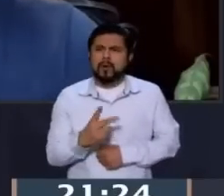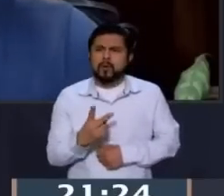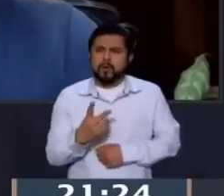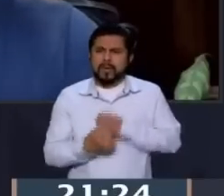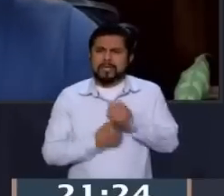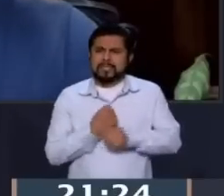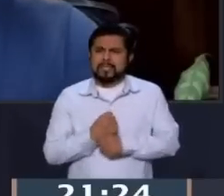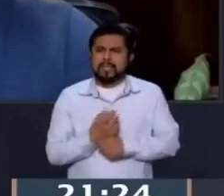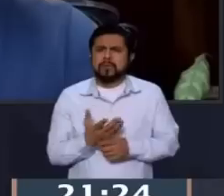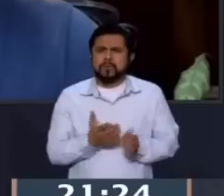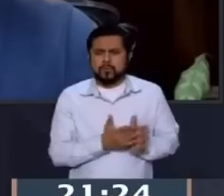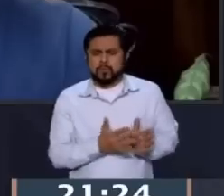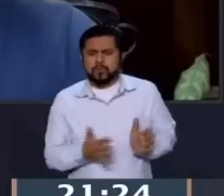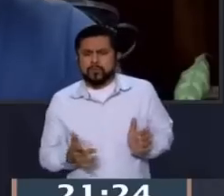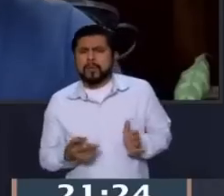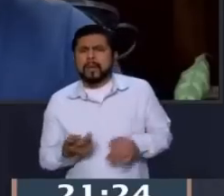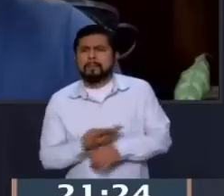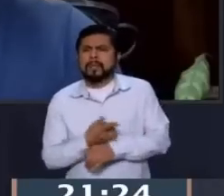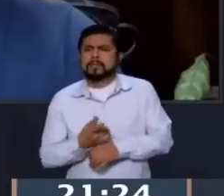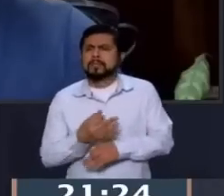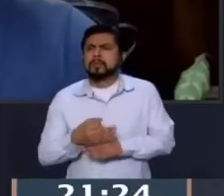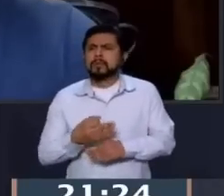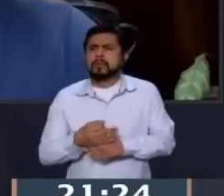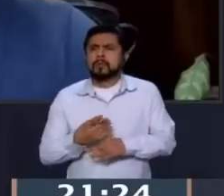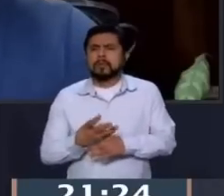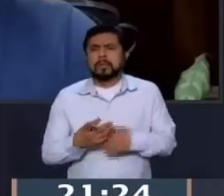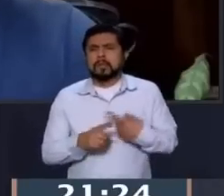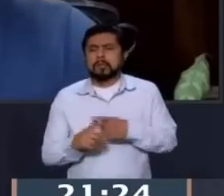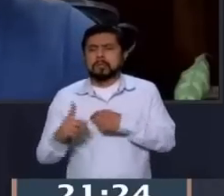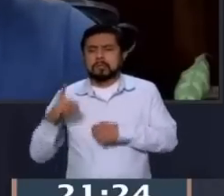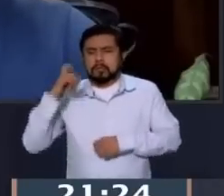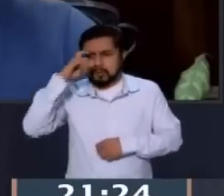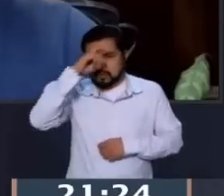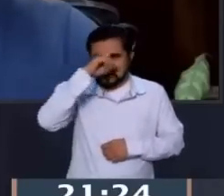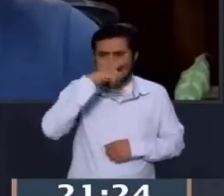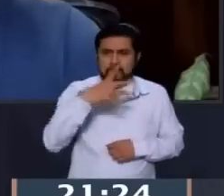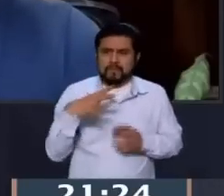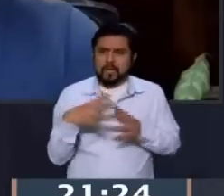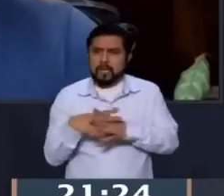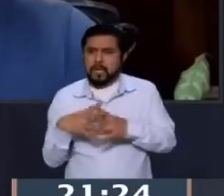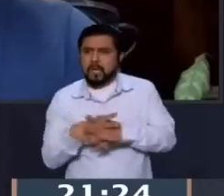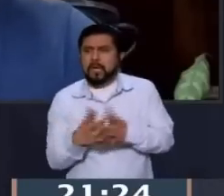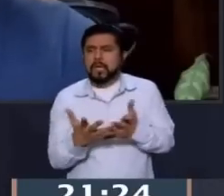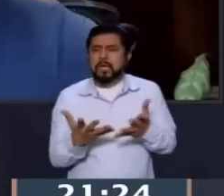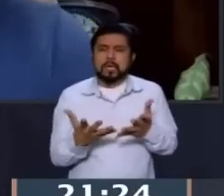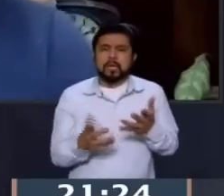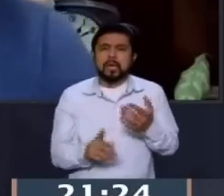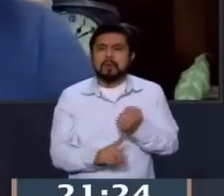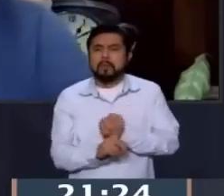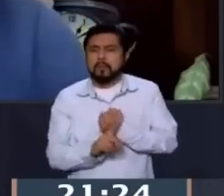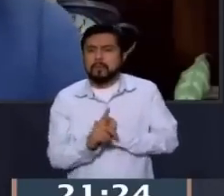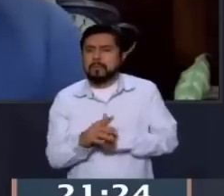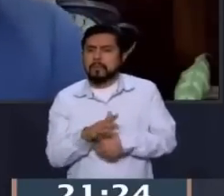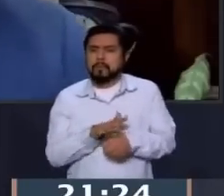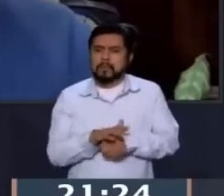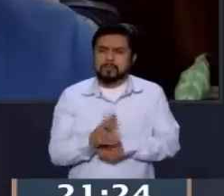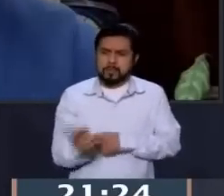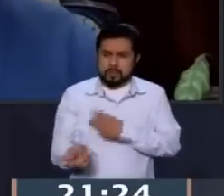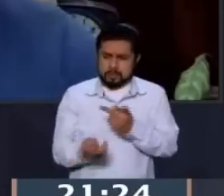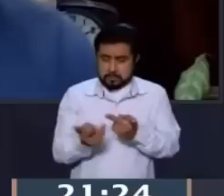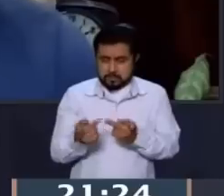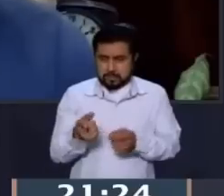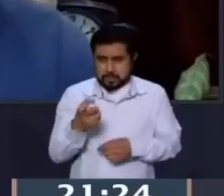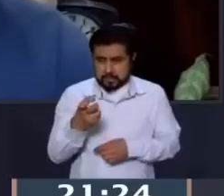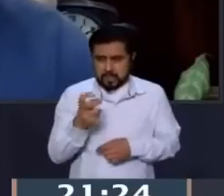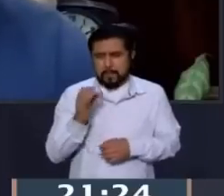Cuáles han sido los los momentos más álgidos en los enfrentamientos y quienes han pues estado involucrados te parece si